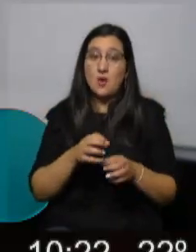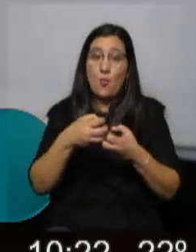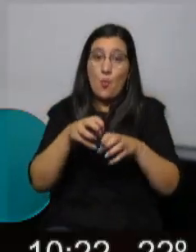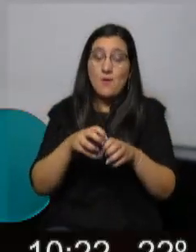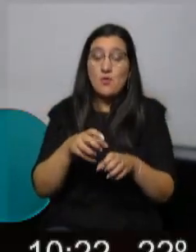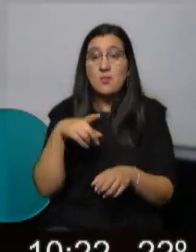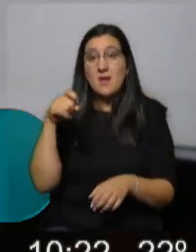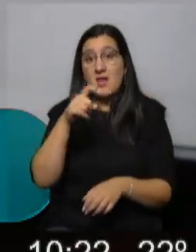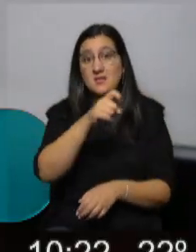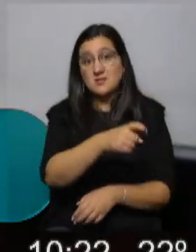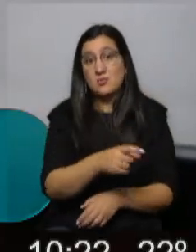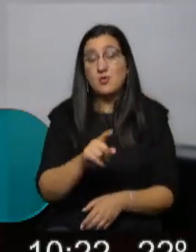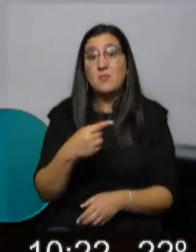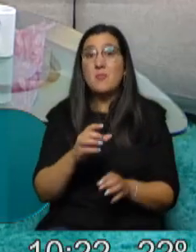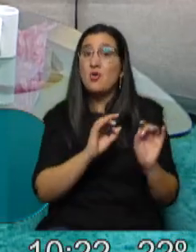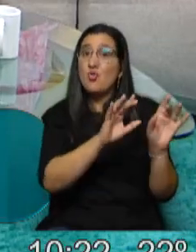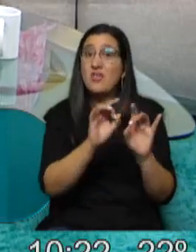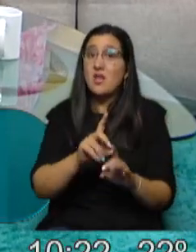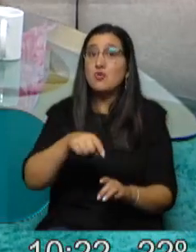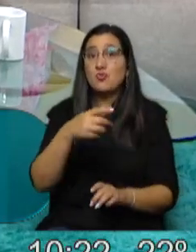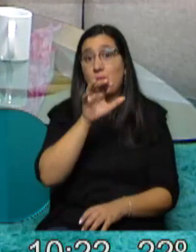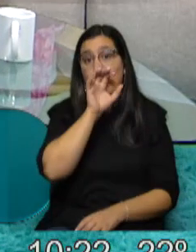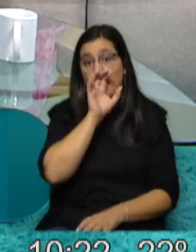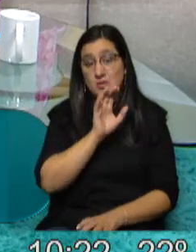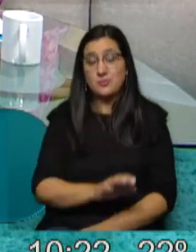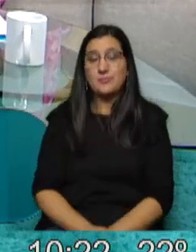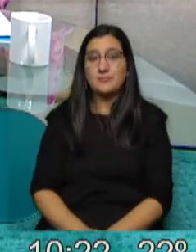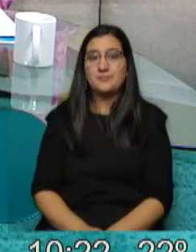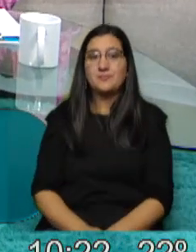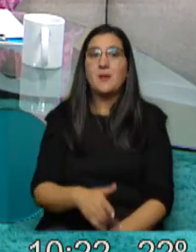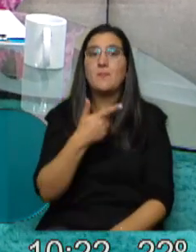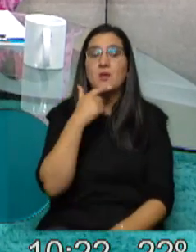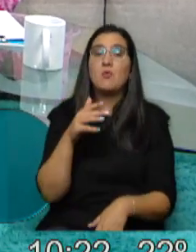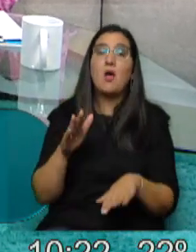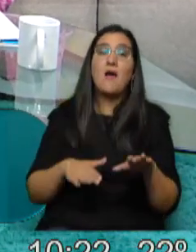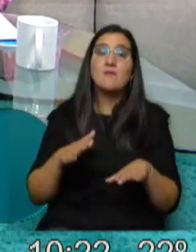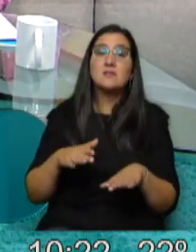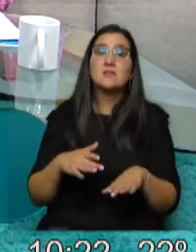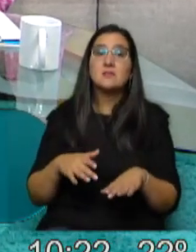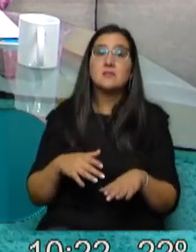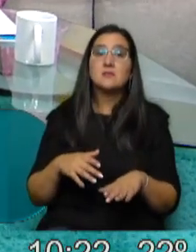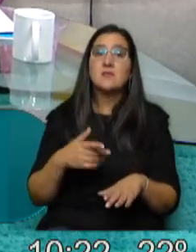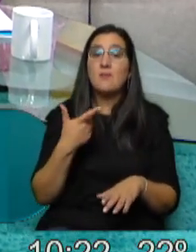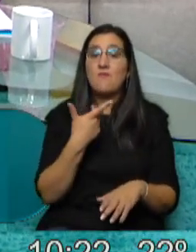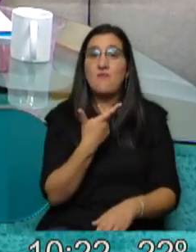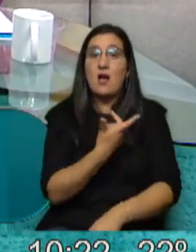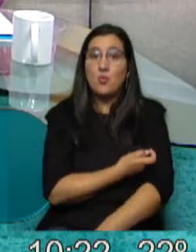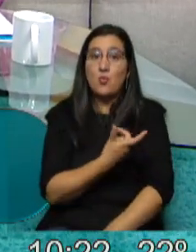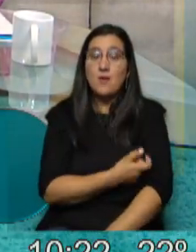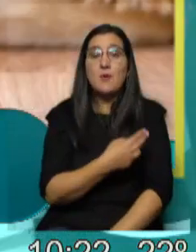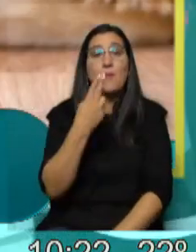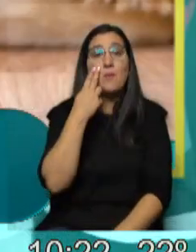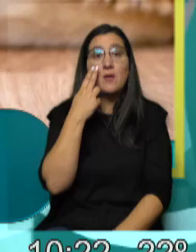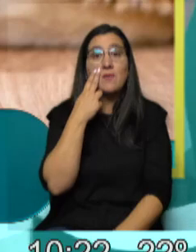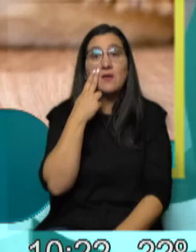son la forma de reproducirse y que me van a alterar a los que tengo en casa. Por ejemplo, hay veces que nosotros intentamos, bueno, las vacunas y demás. El problema está en que